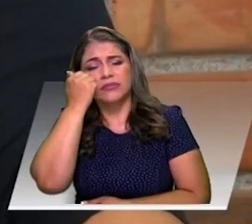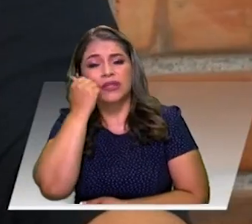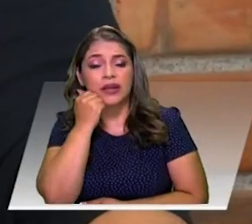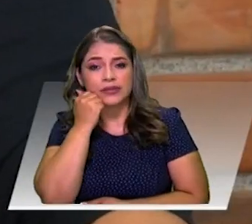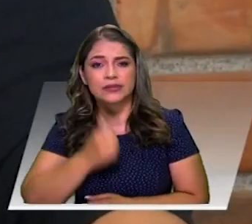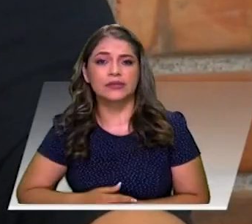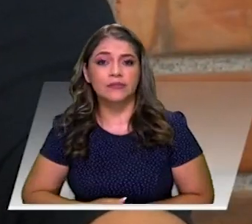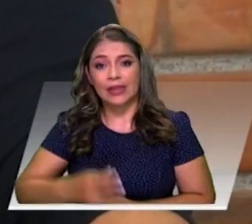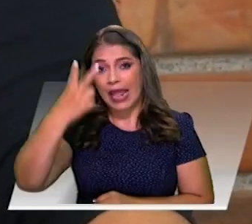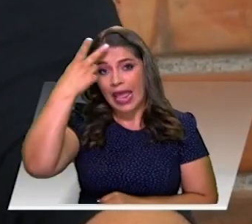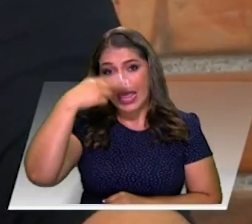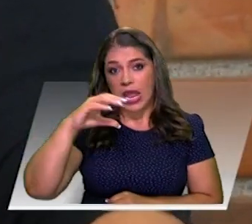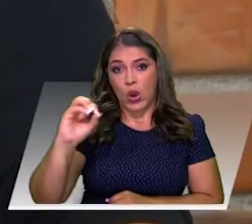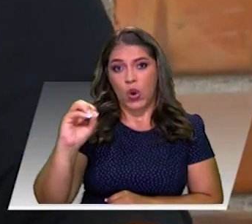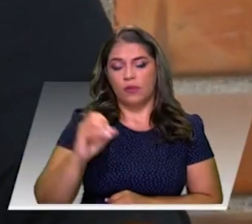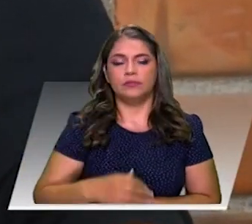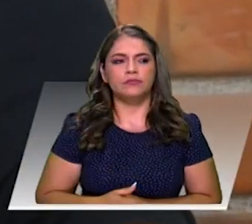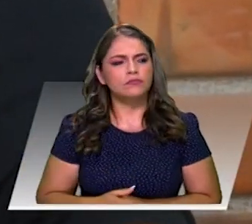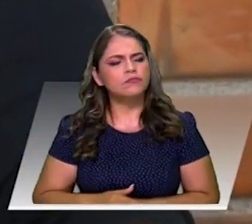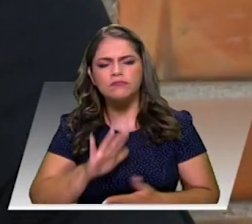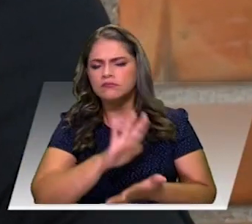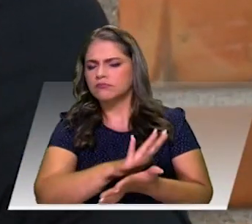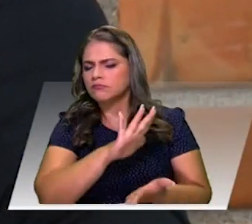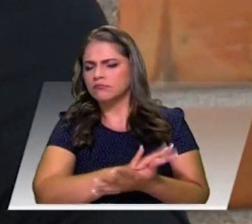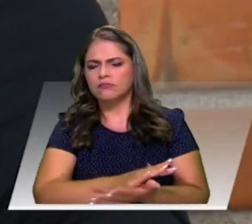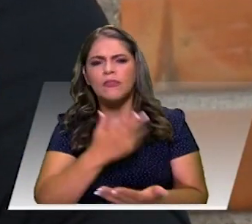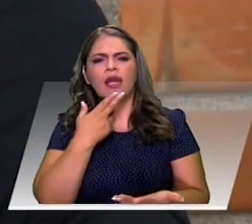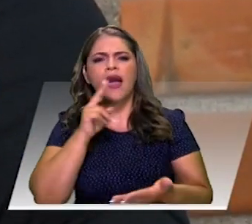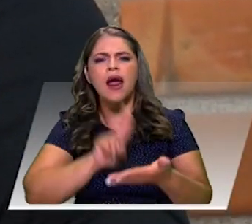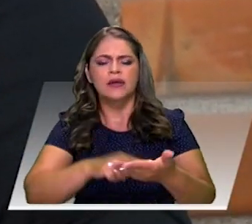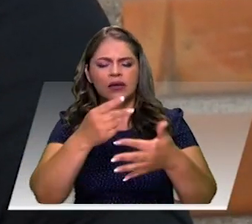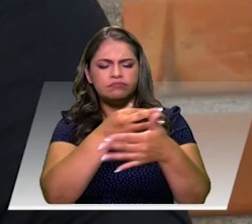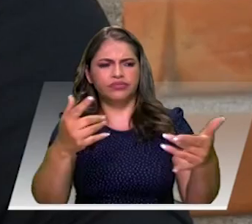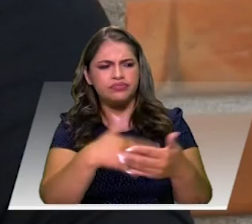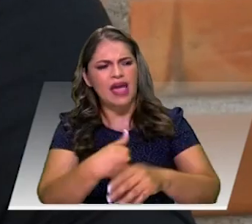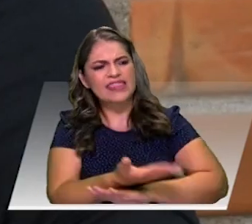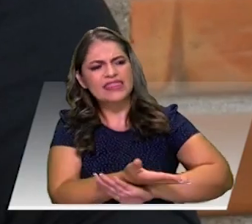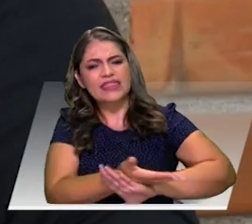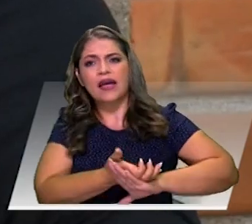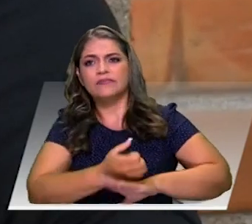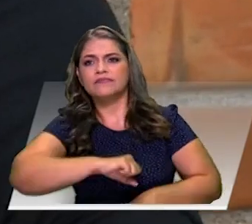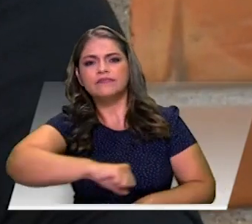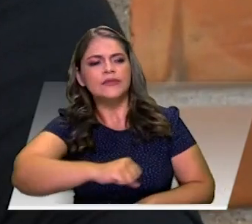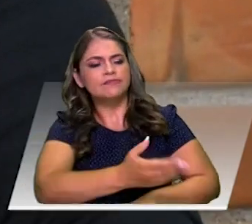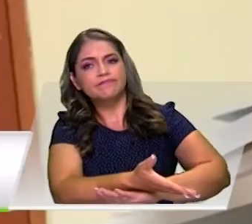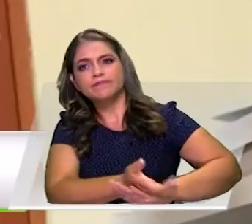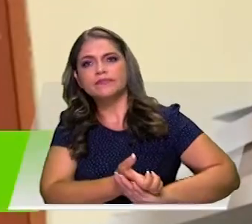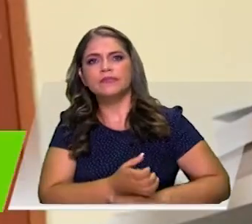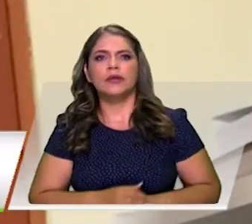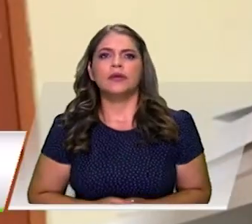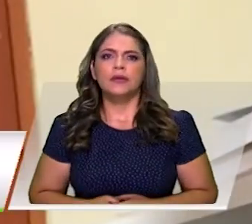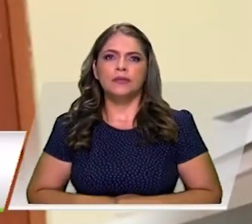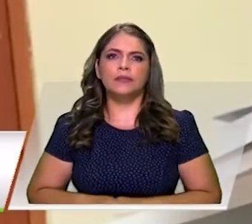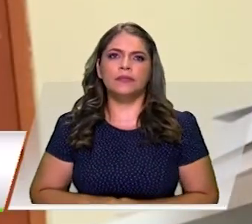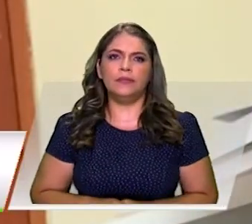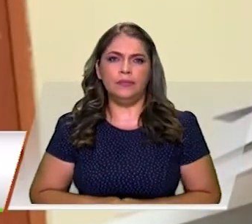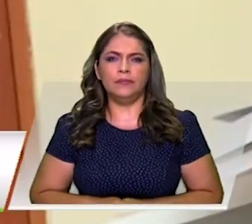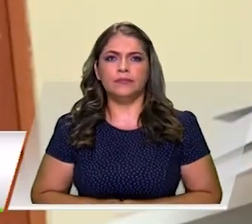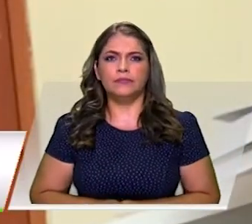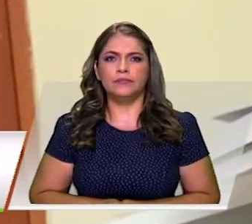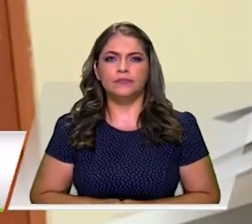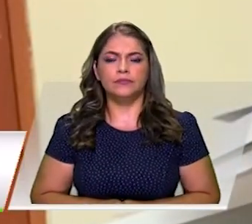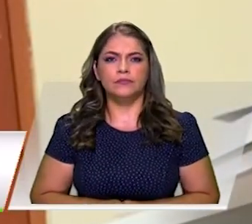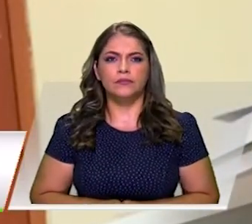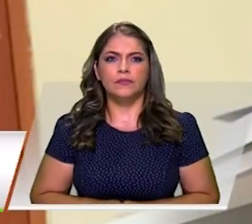la que su hijo dice que insistirá en solicitar ese derecho hasta las últimas consecuencias volvió a tener